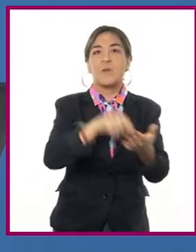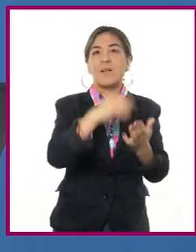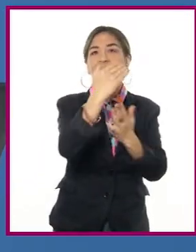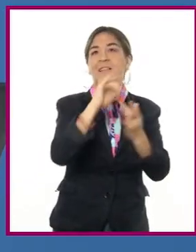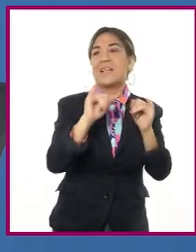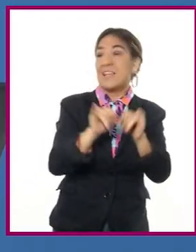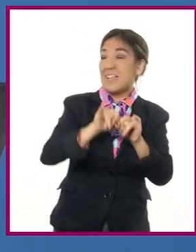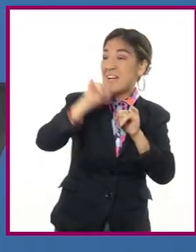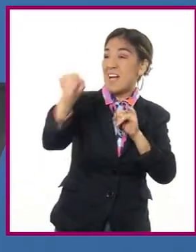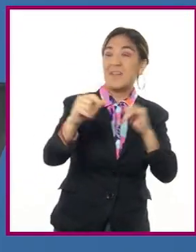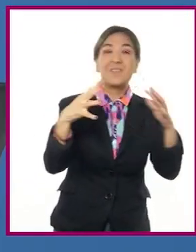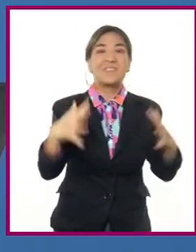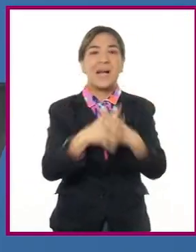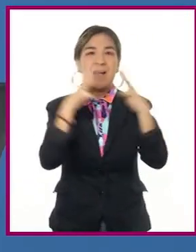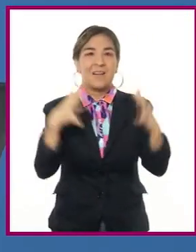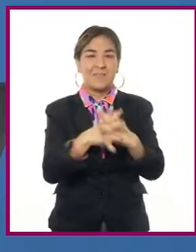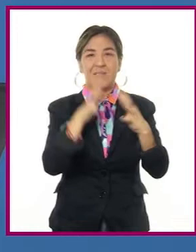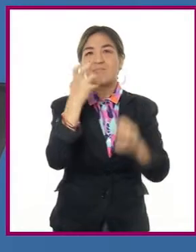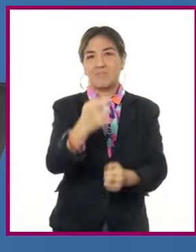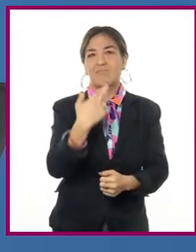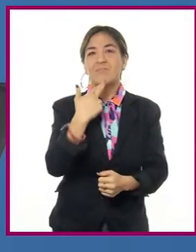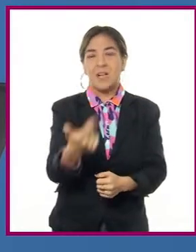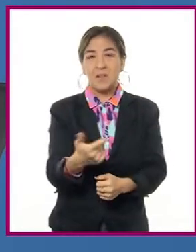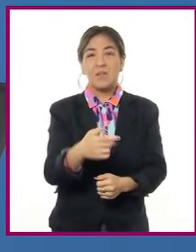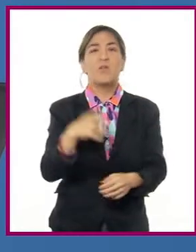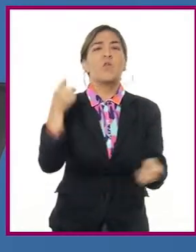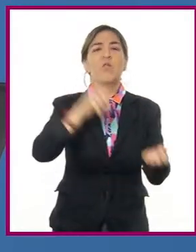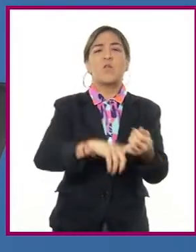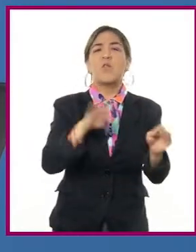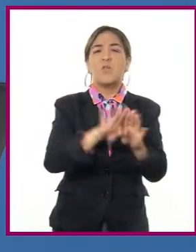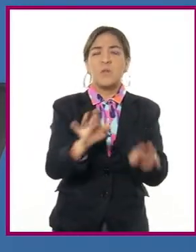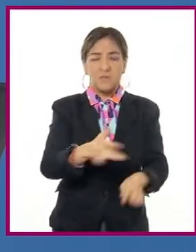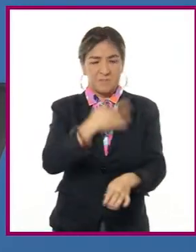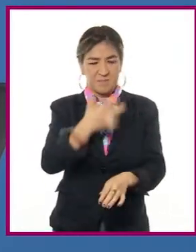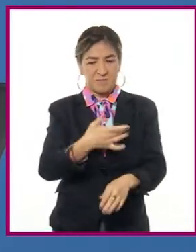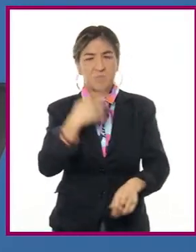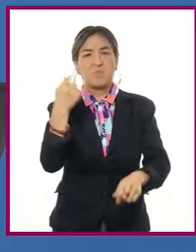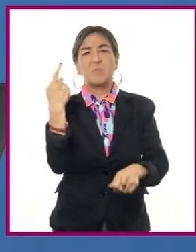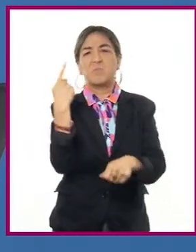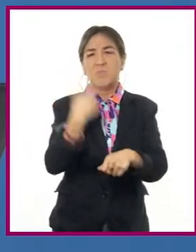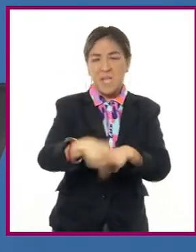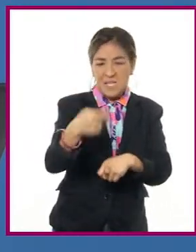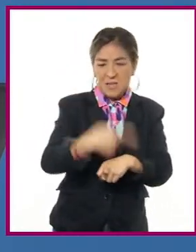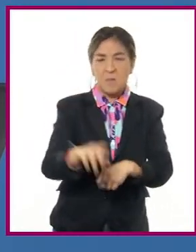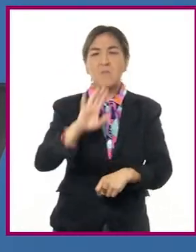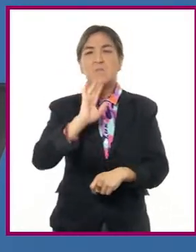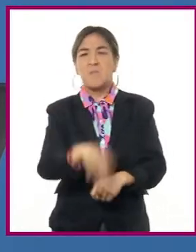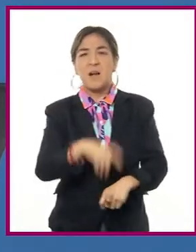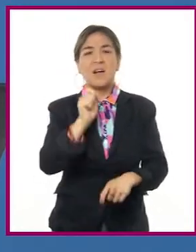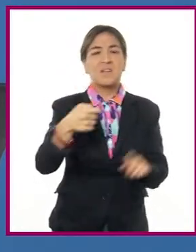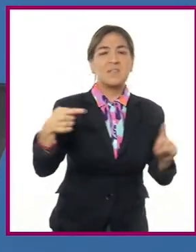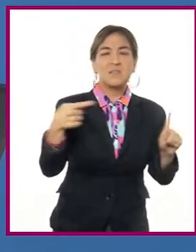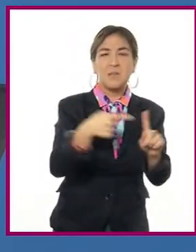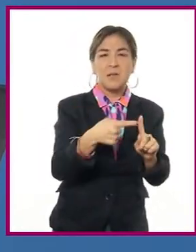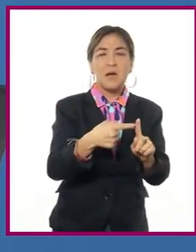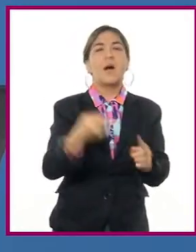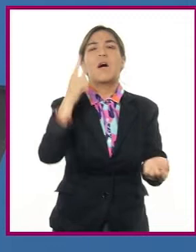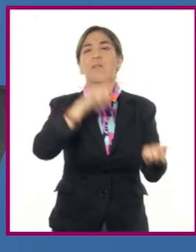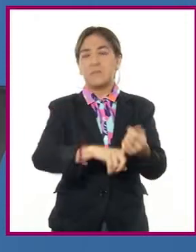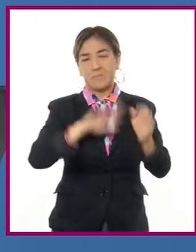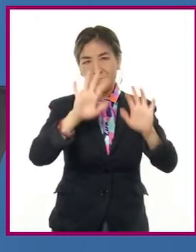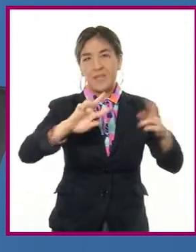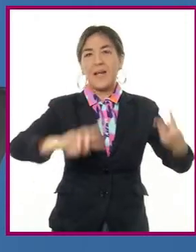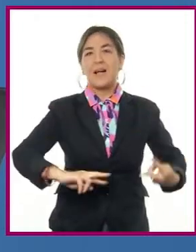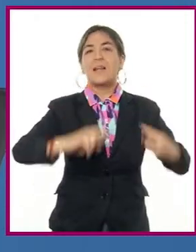acontecimientos y durante cierto tiempo, en vez de resentir perjuicios inmediatos y directos, tendrá, al